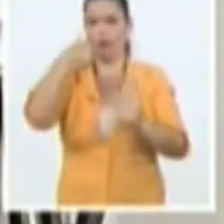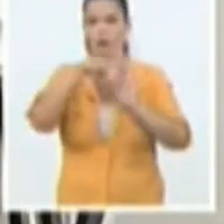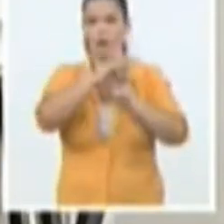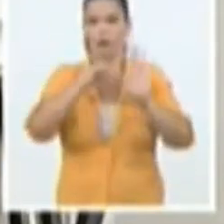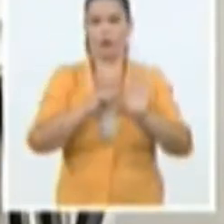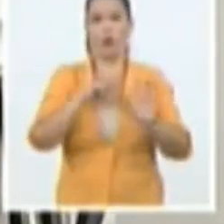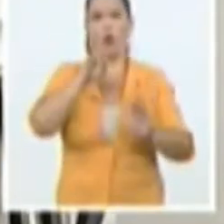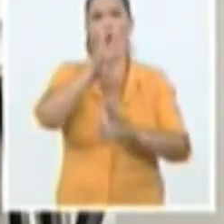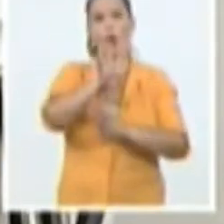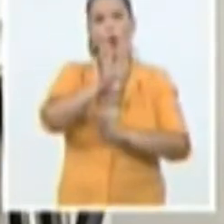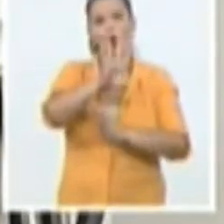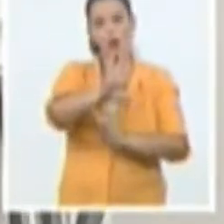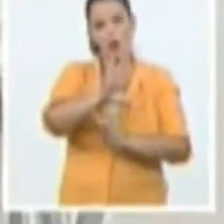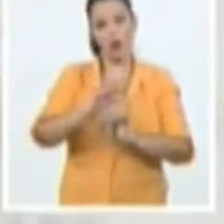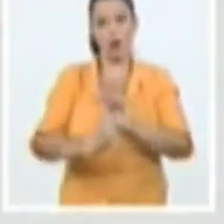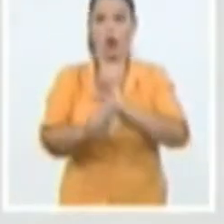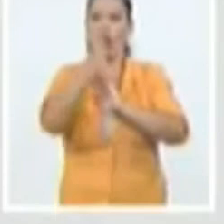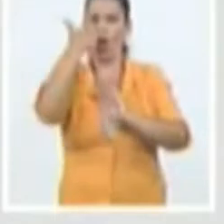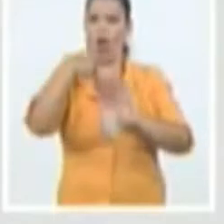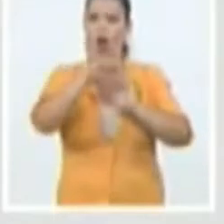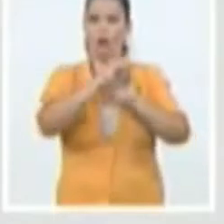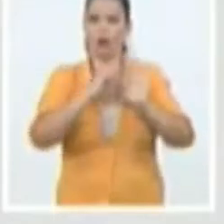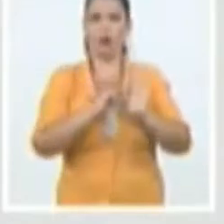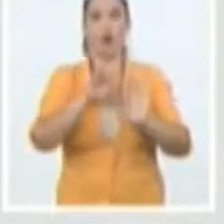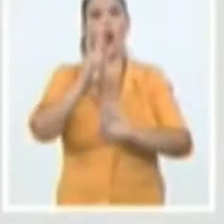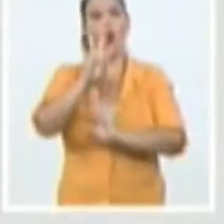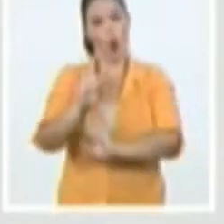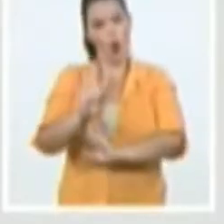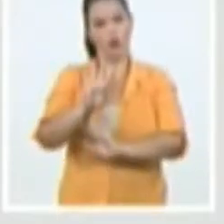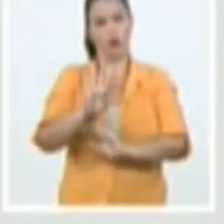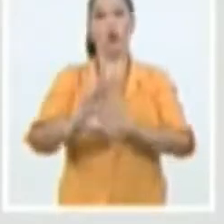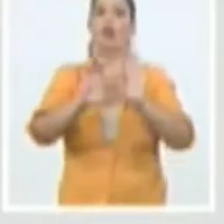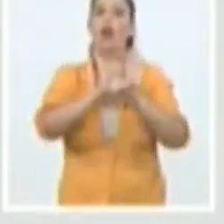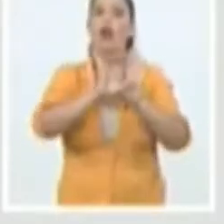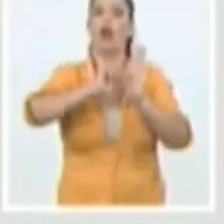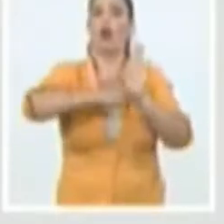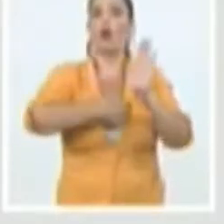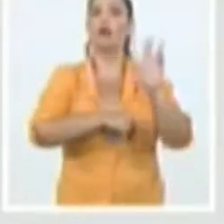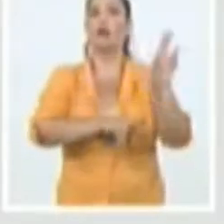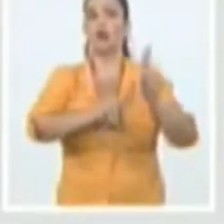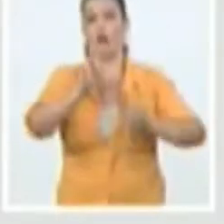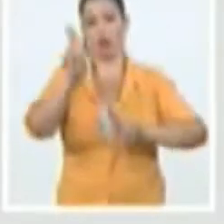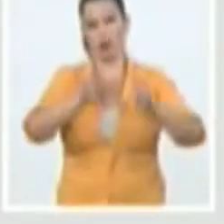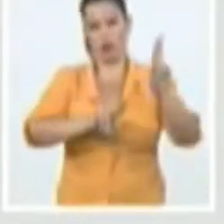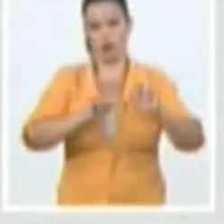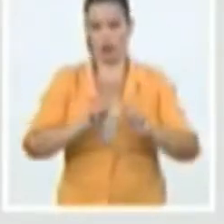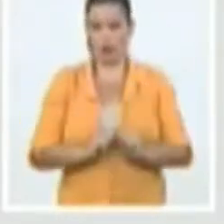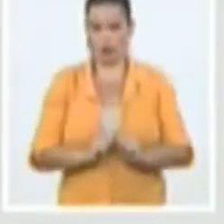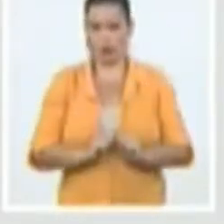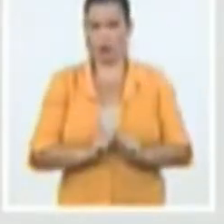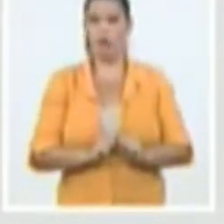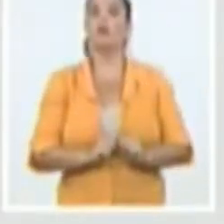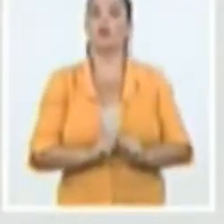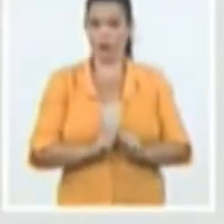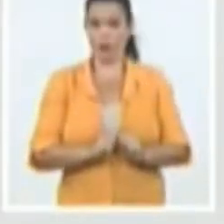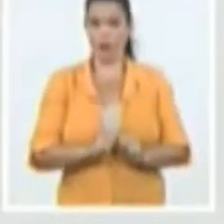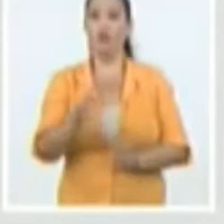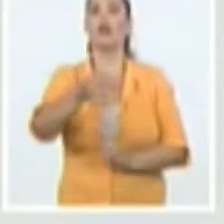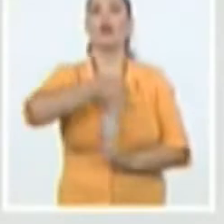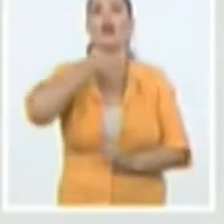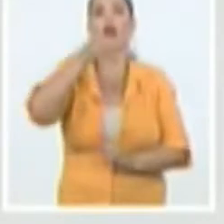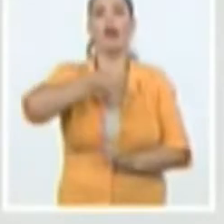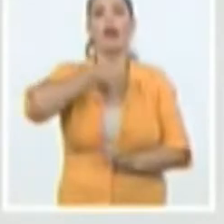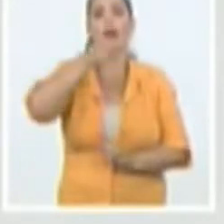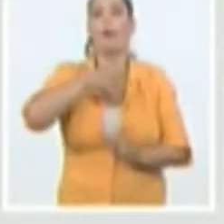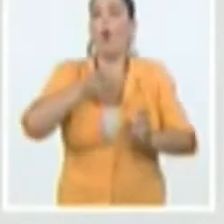4 de la Constitución. Entre las razones expresadas se dejó claramente establecido que